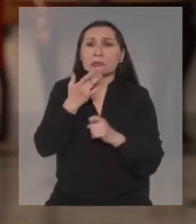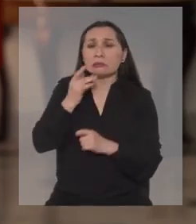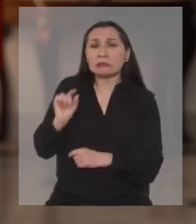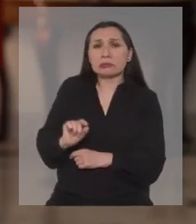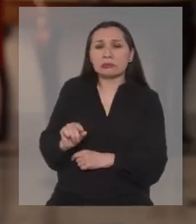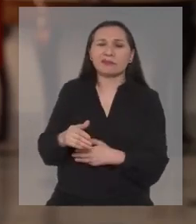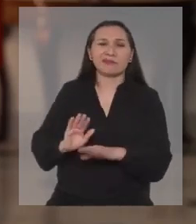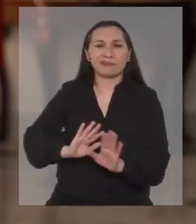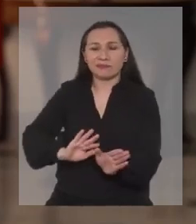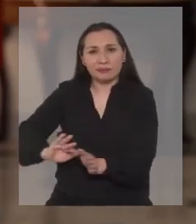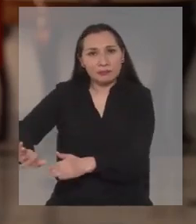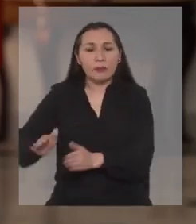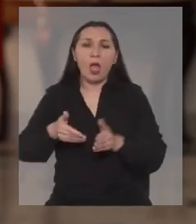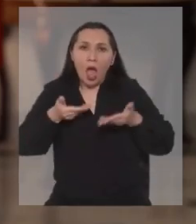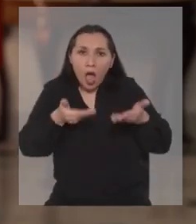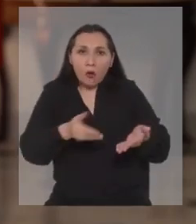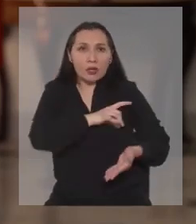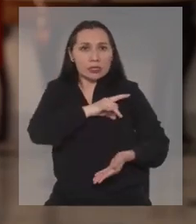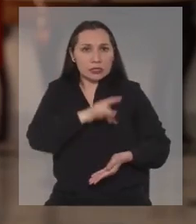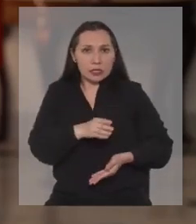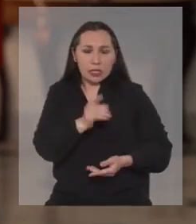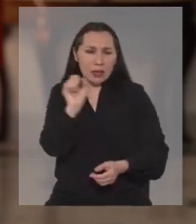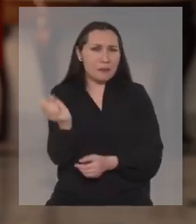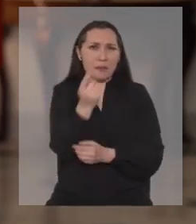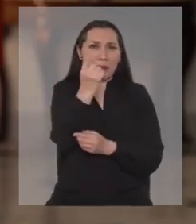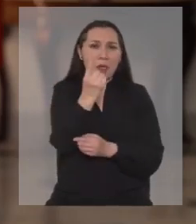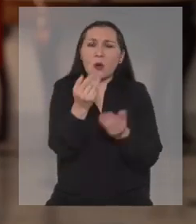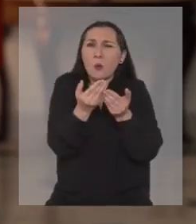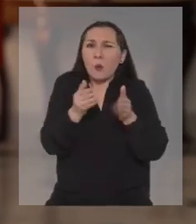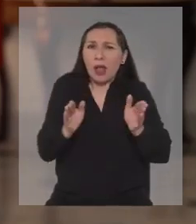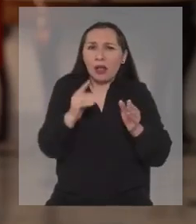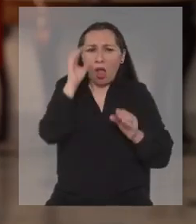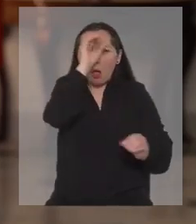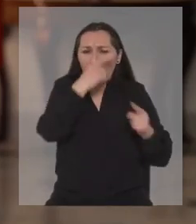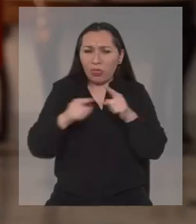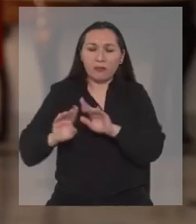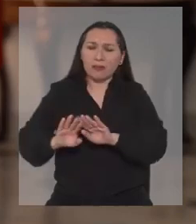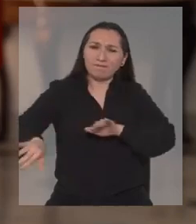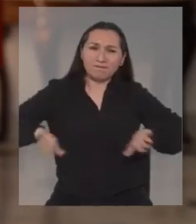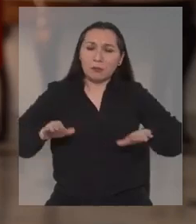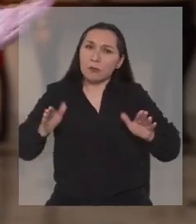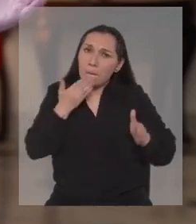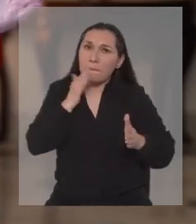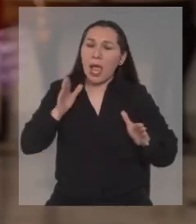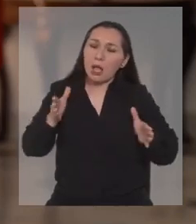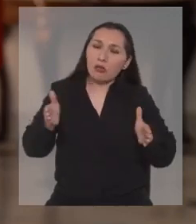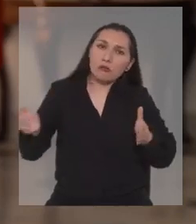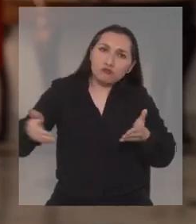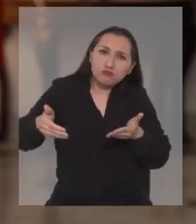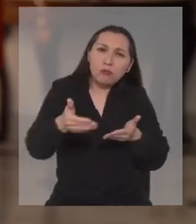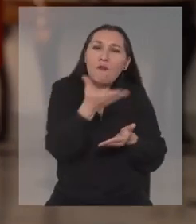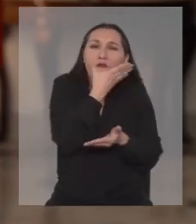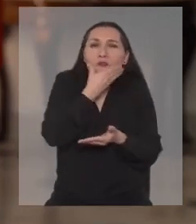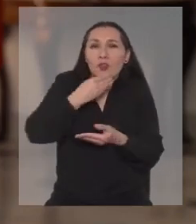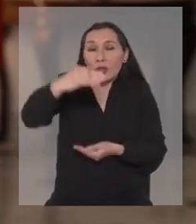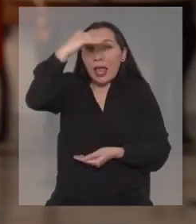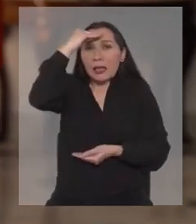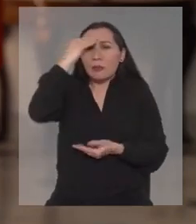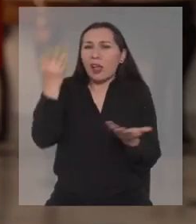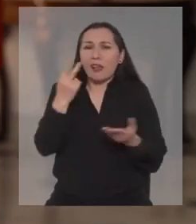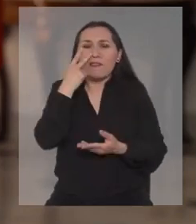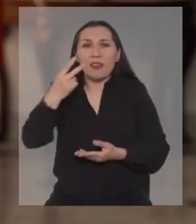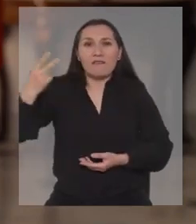rencillas menores es tiempo para poner a Chile delante de cualquier diferencia recojamos para ello La Hermosa